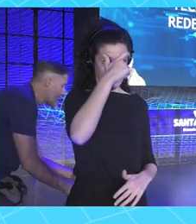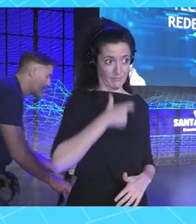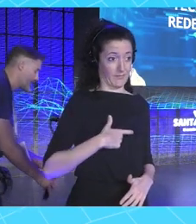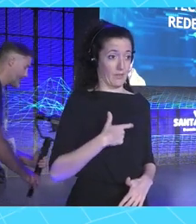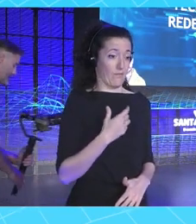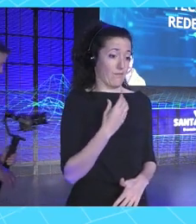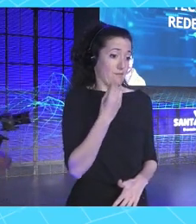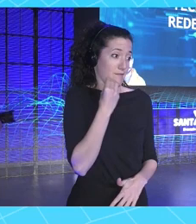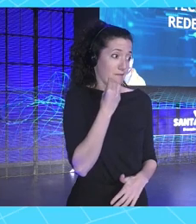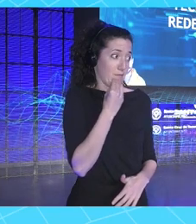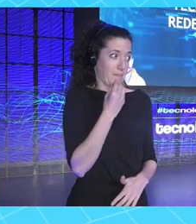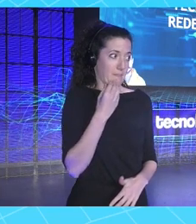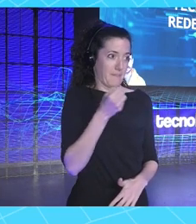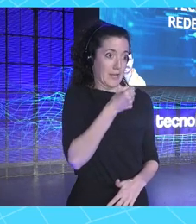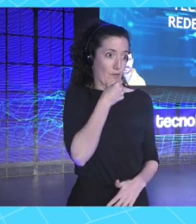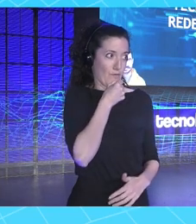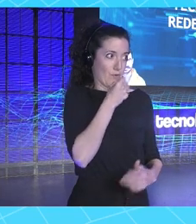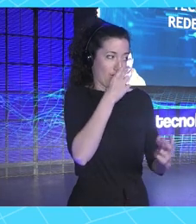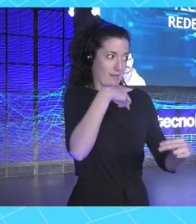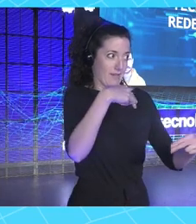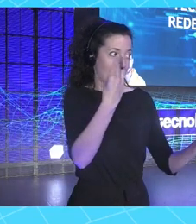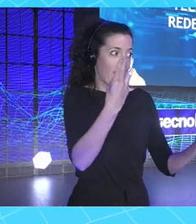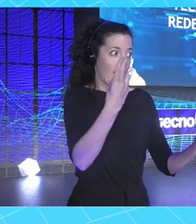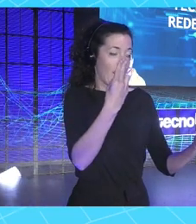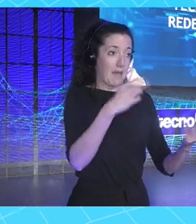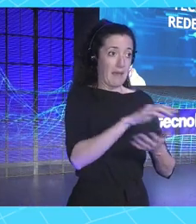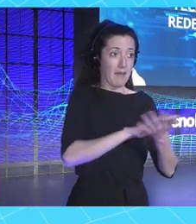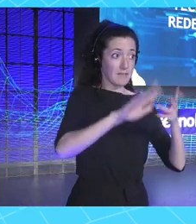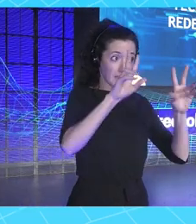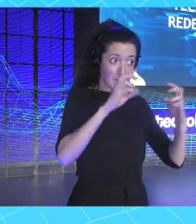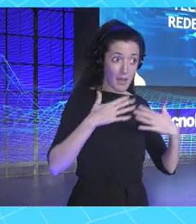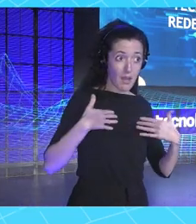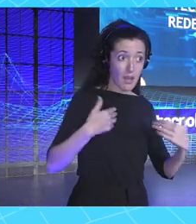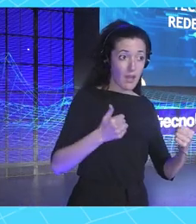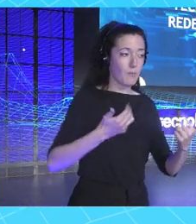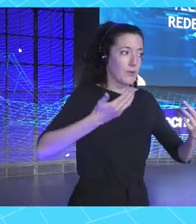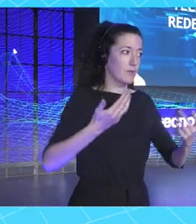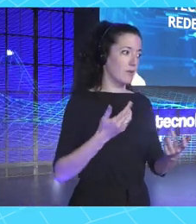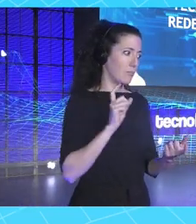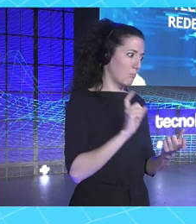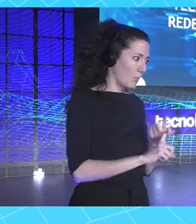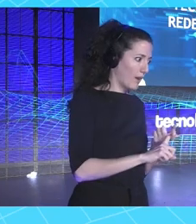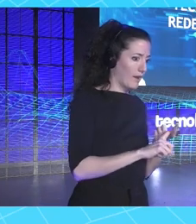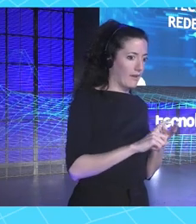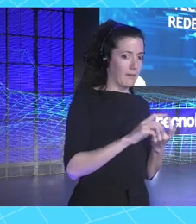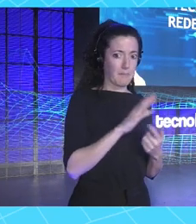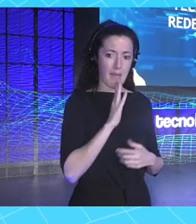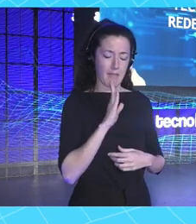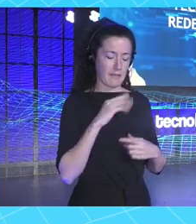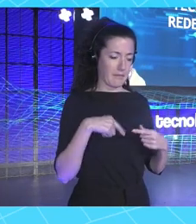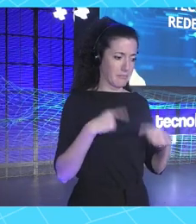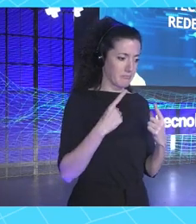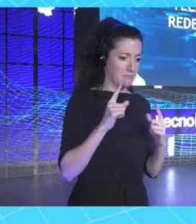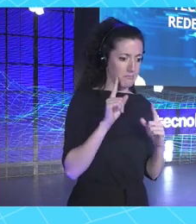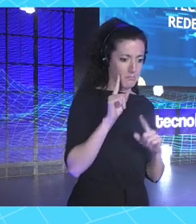y lo segundo me dices que hable de lo que quiera que yo vengo aquí me pongo a hablar de los problemas que tiene mi mujer con mi madre y Pasión de gavilanes se queda a la altura